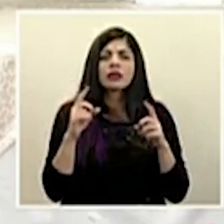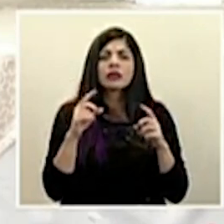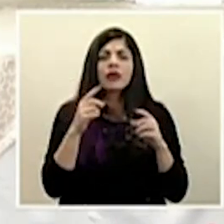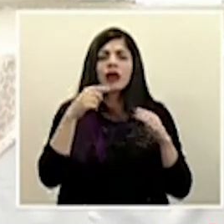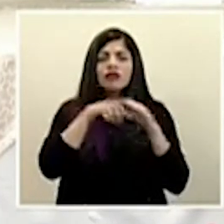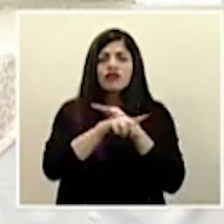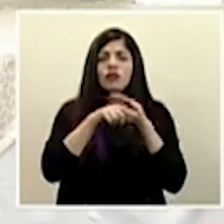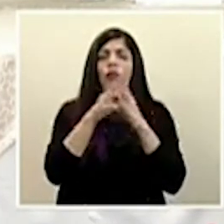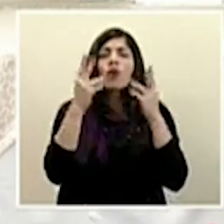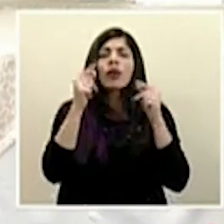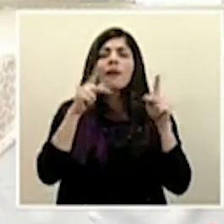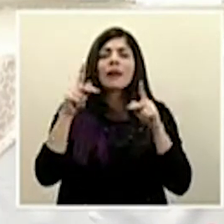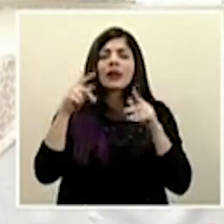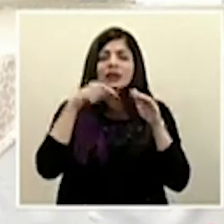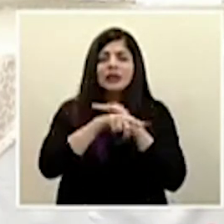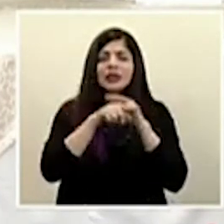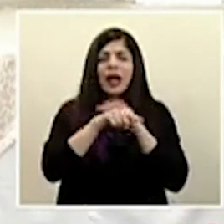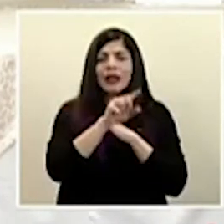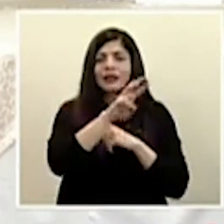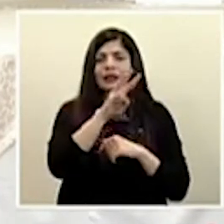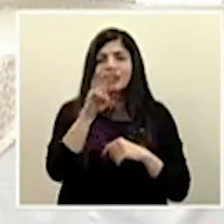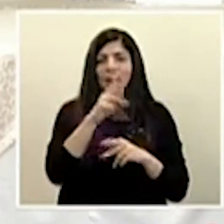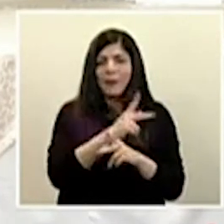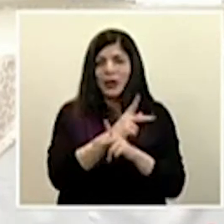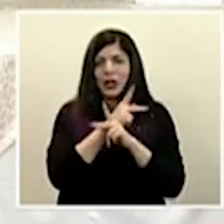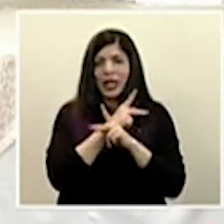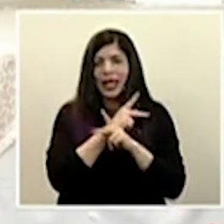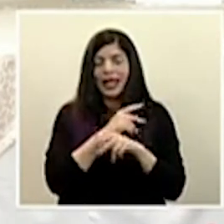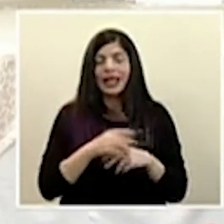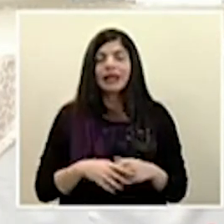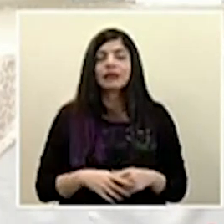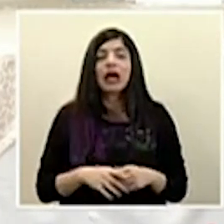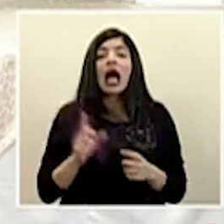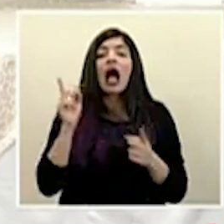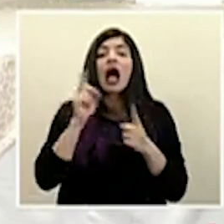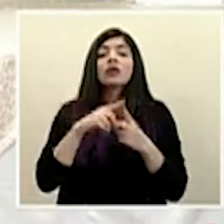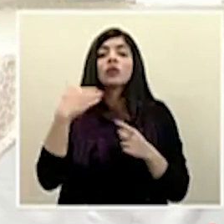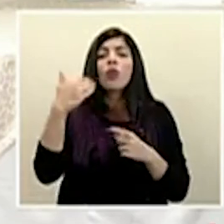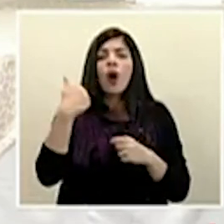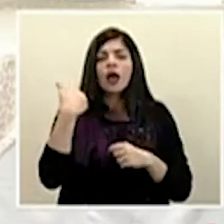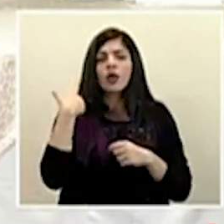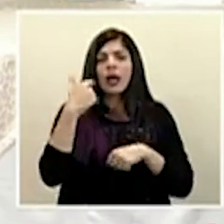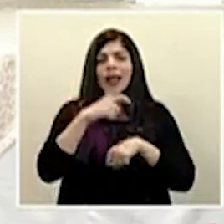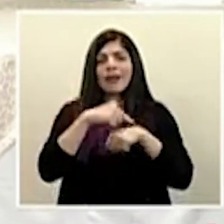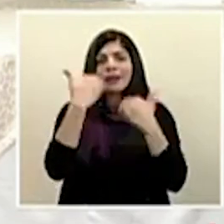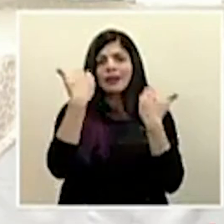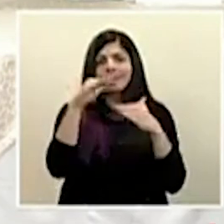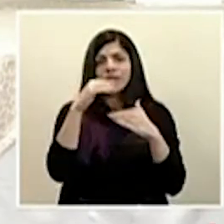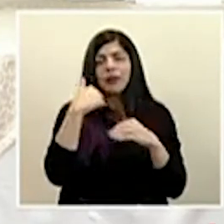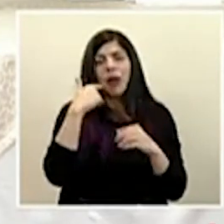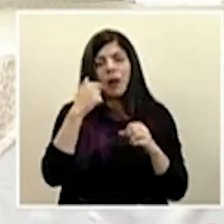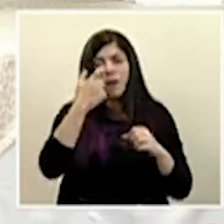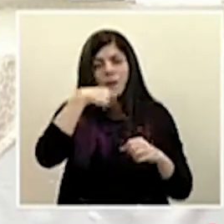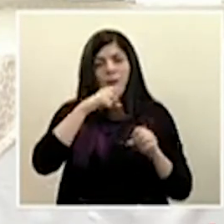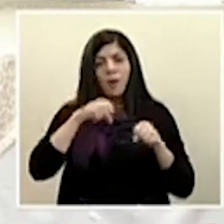página proteger.gov.cr y hasta cuándo hay tiempo de inscribirse para recibir o